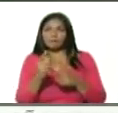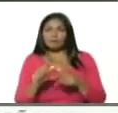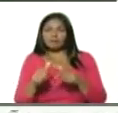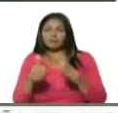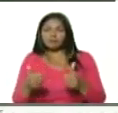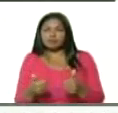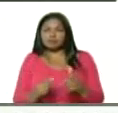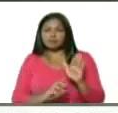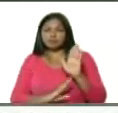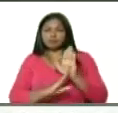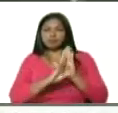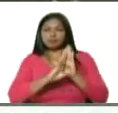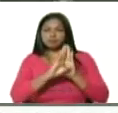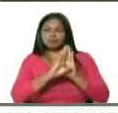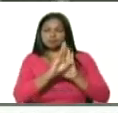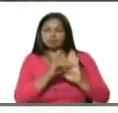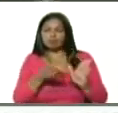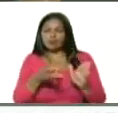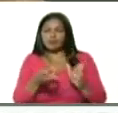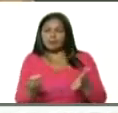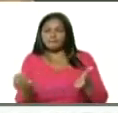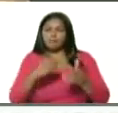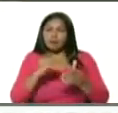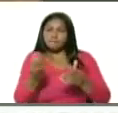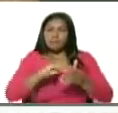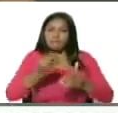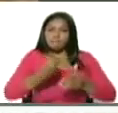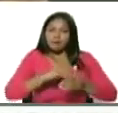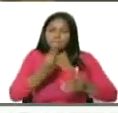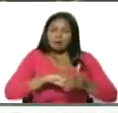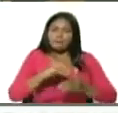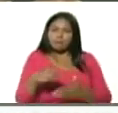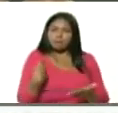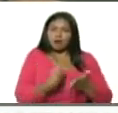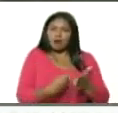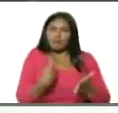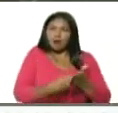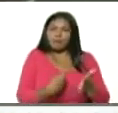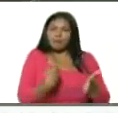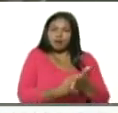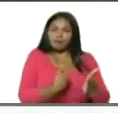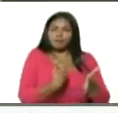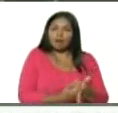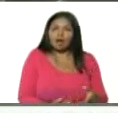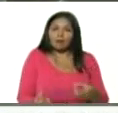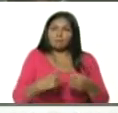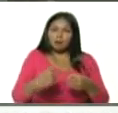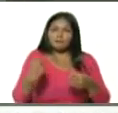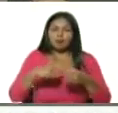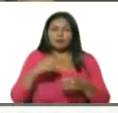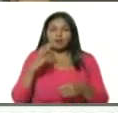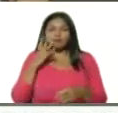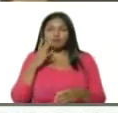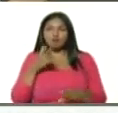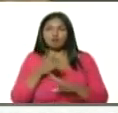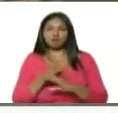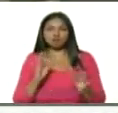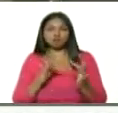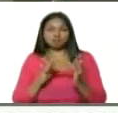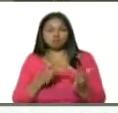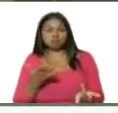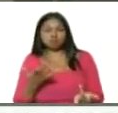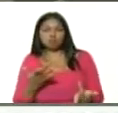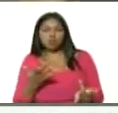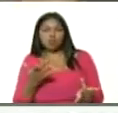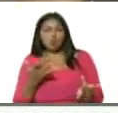recargas a ese monto relativas a servicios subalternos y complementarios, como el acceso a la red